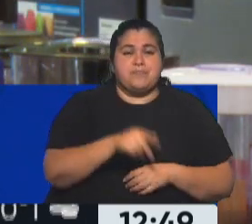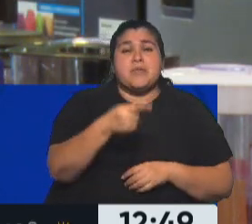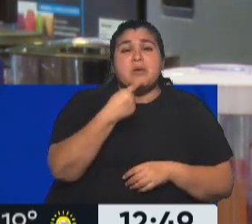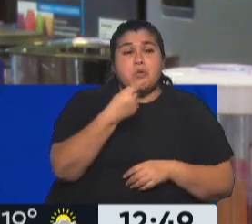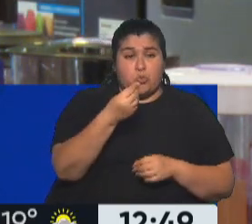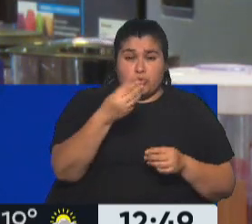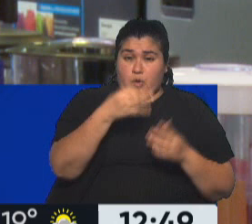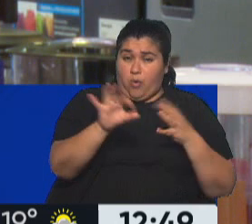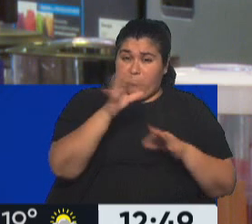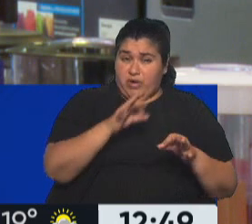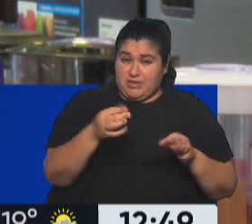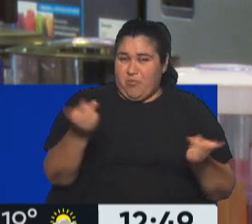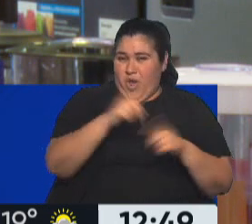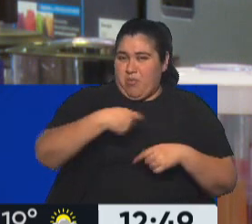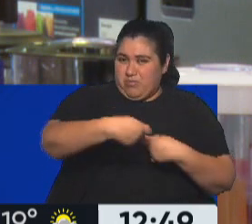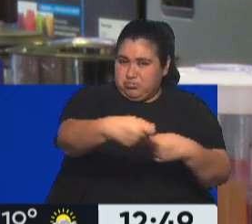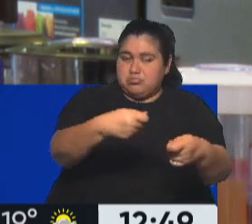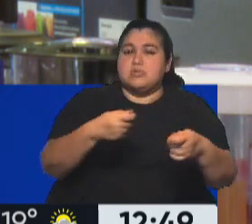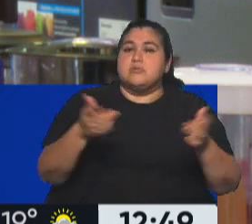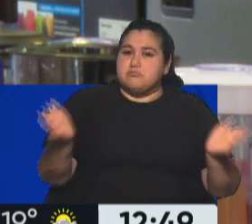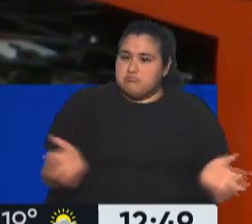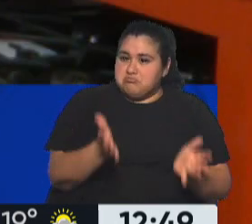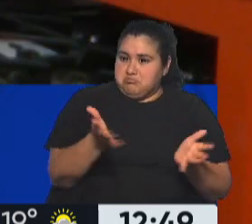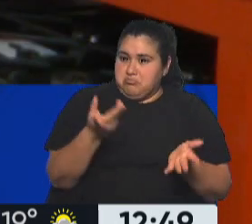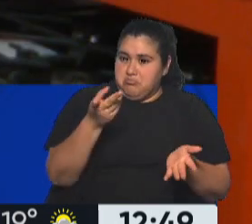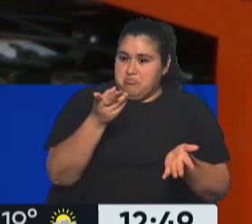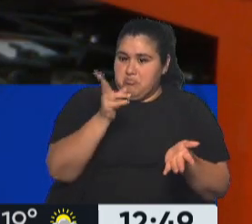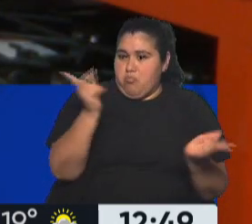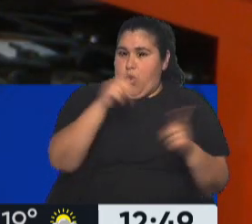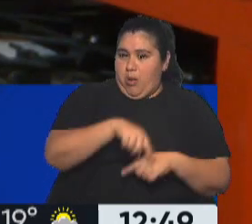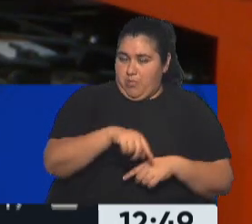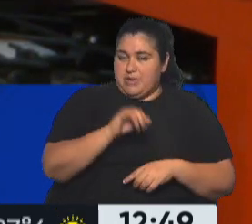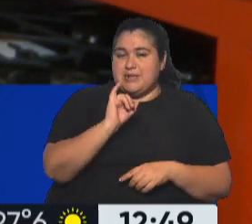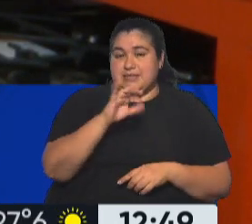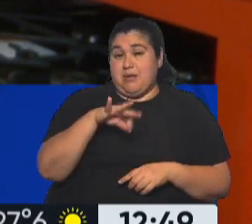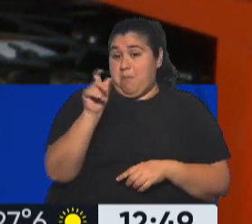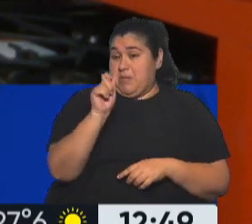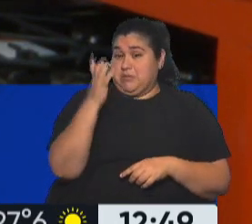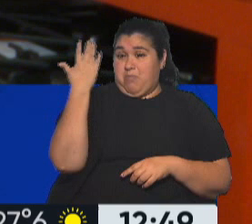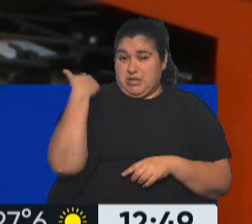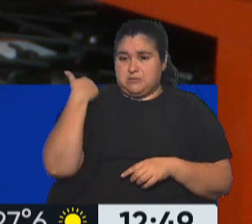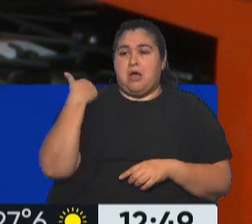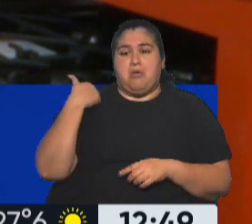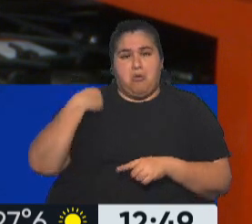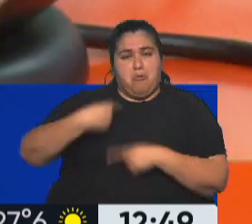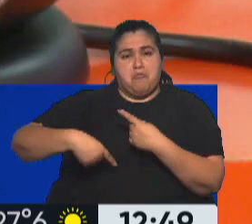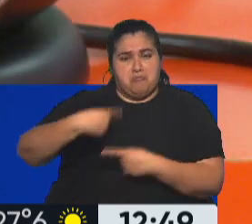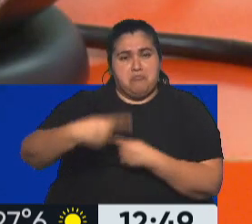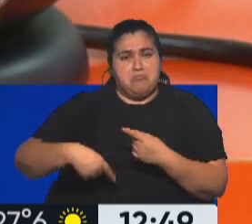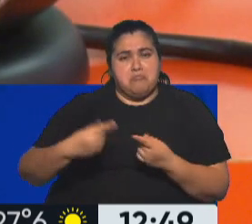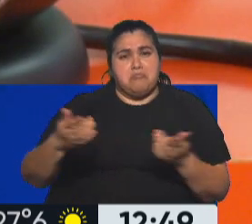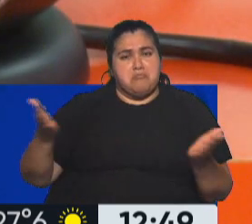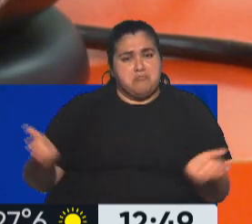ventas Sí la verdad que sí veo desde el mes pasado este con cierto continuidad un incremento en el